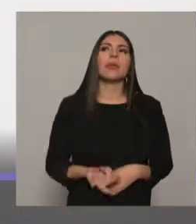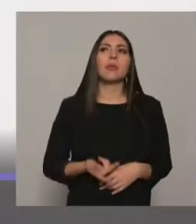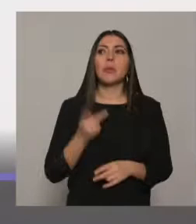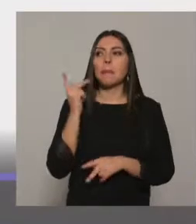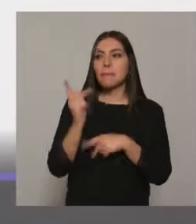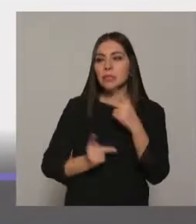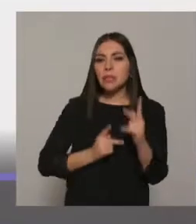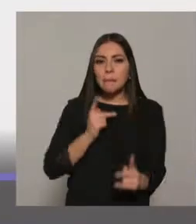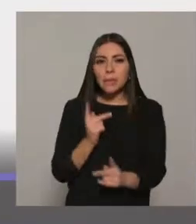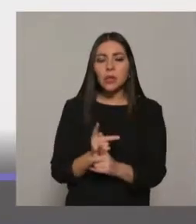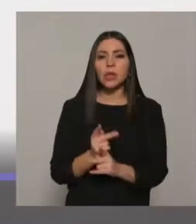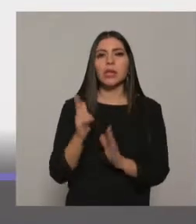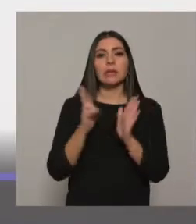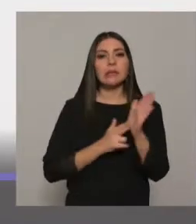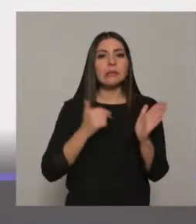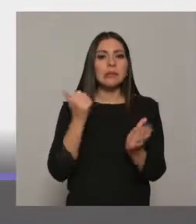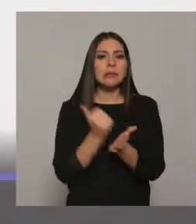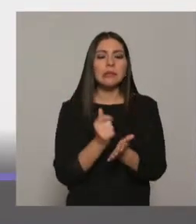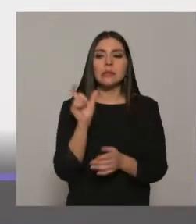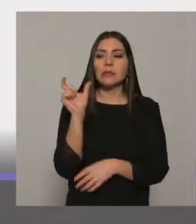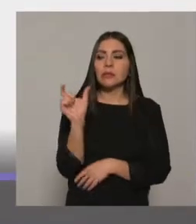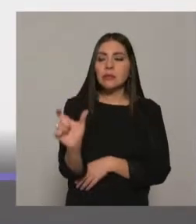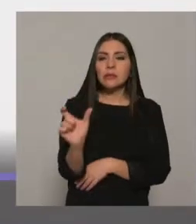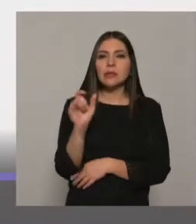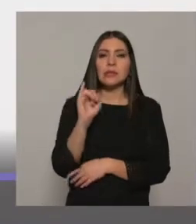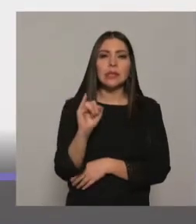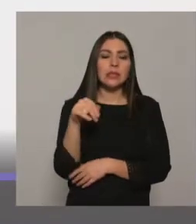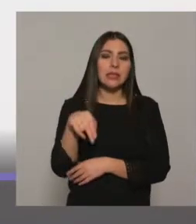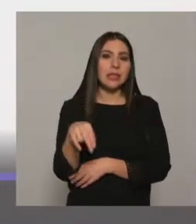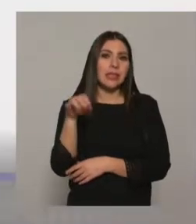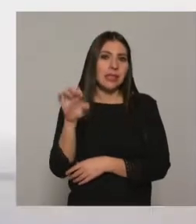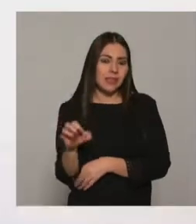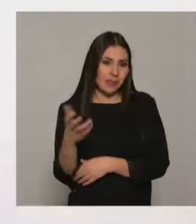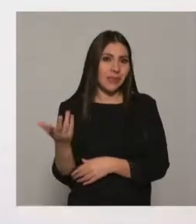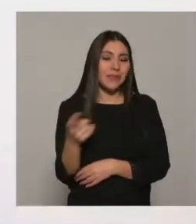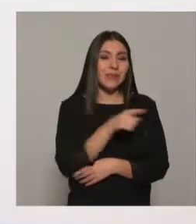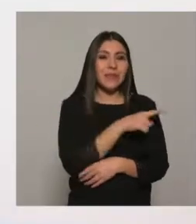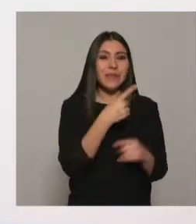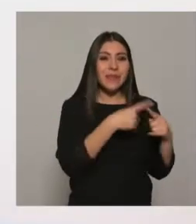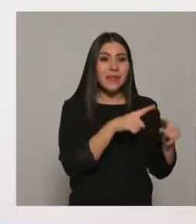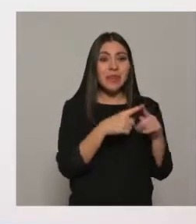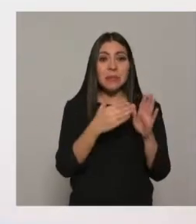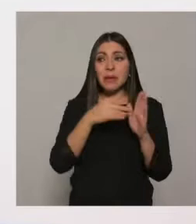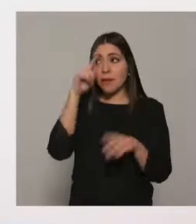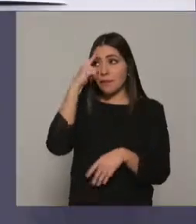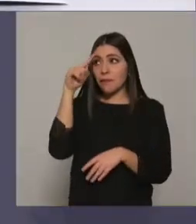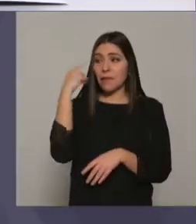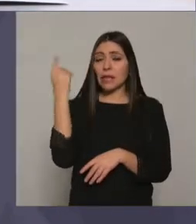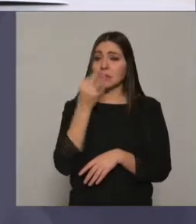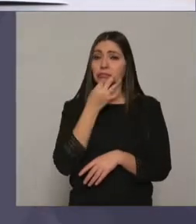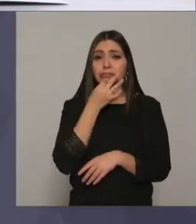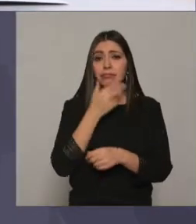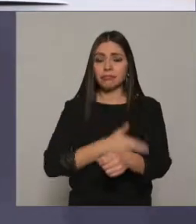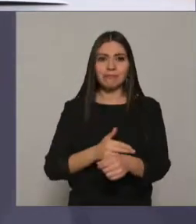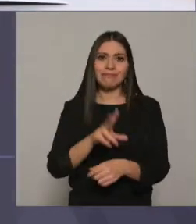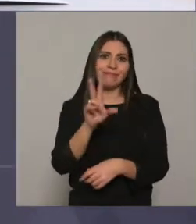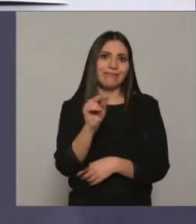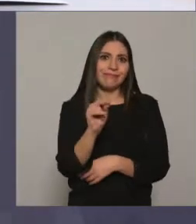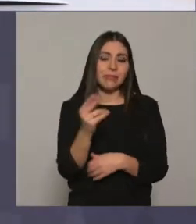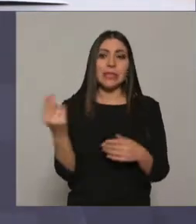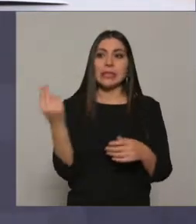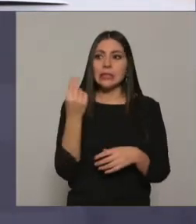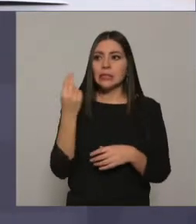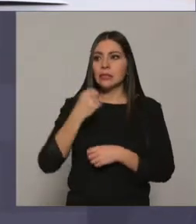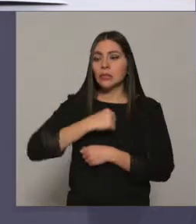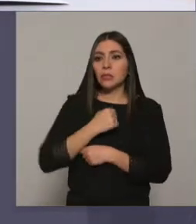su INE, ¿no? Que todos esos documentos no es tan fácil reponerlos. Entonces, al momento que se pierden, pues no tenemos huella